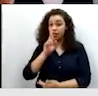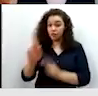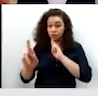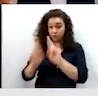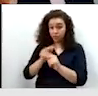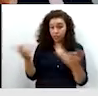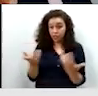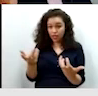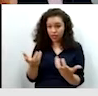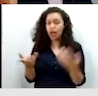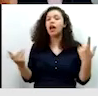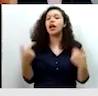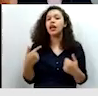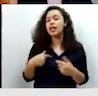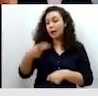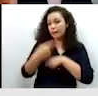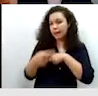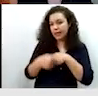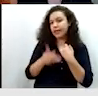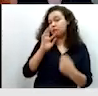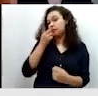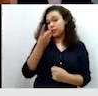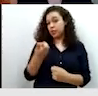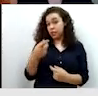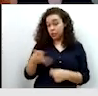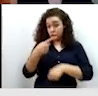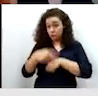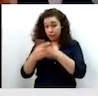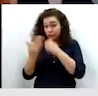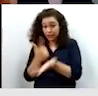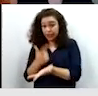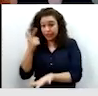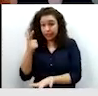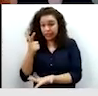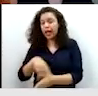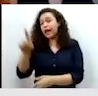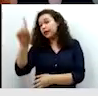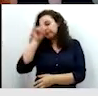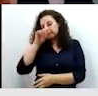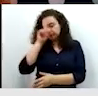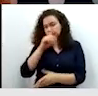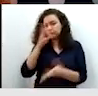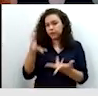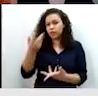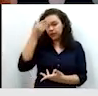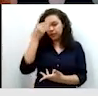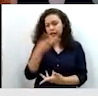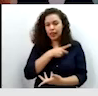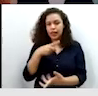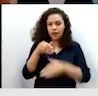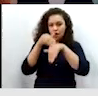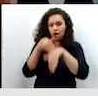generando, pues les marca un riesgo. Que inclusive si su riesgo es muy elevado, les van a llegar las recomendaciones que ustedes tendrían que